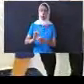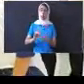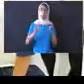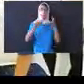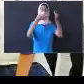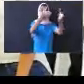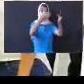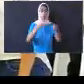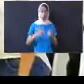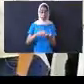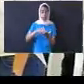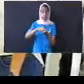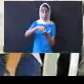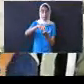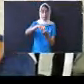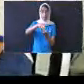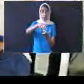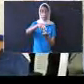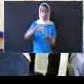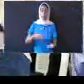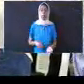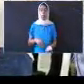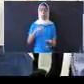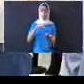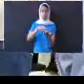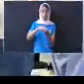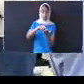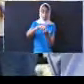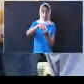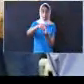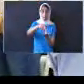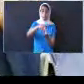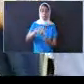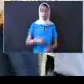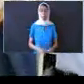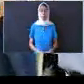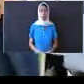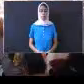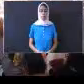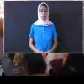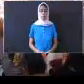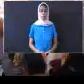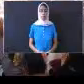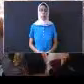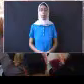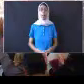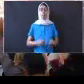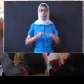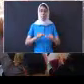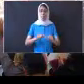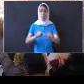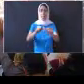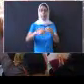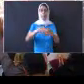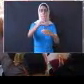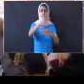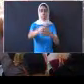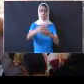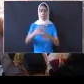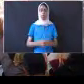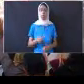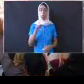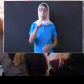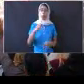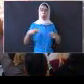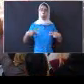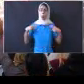Y camina. Y camina. Sigue adelante. Tu